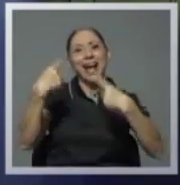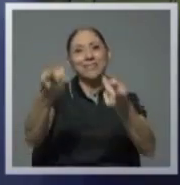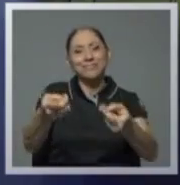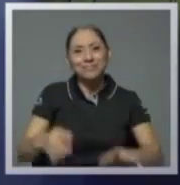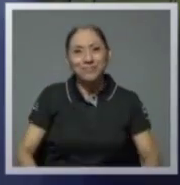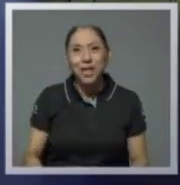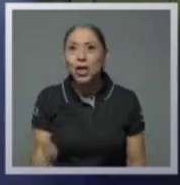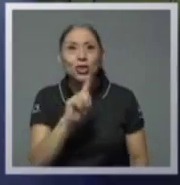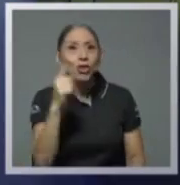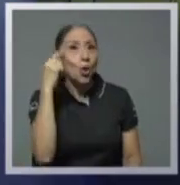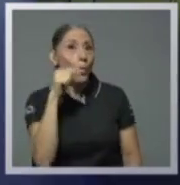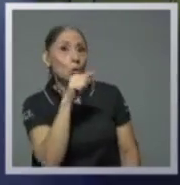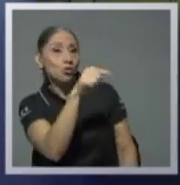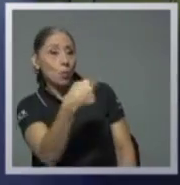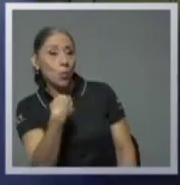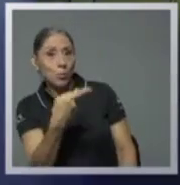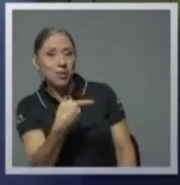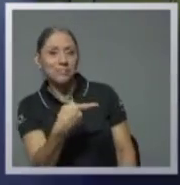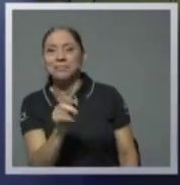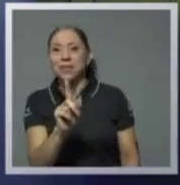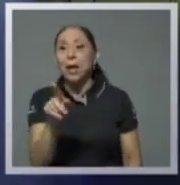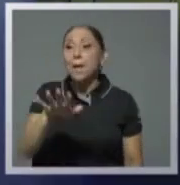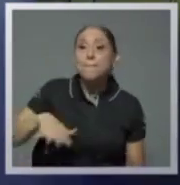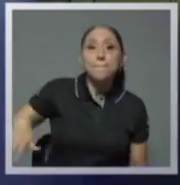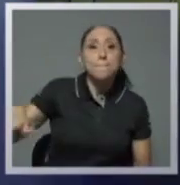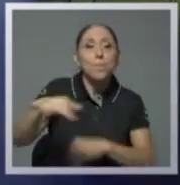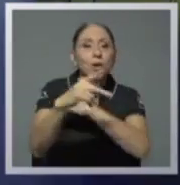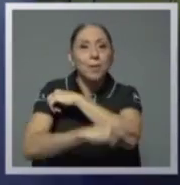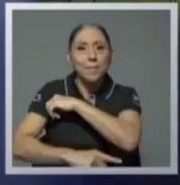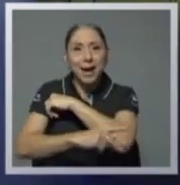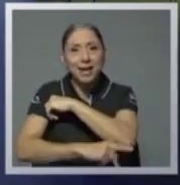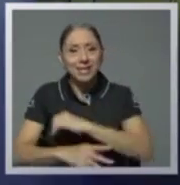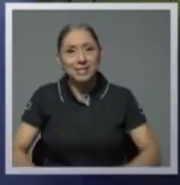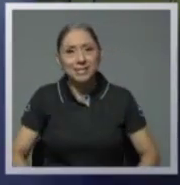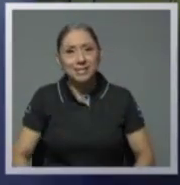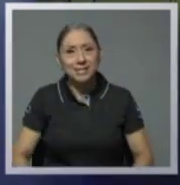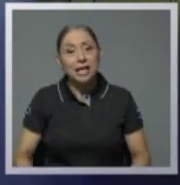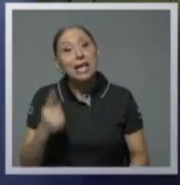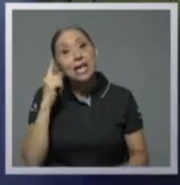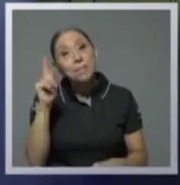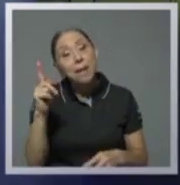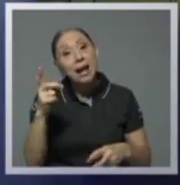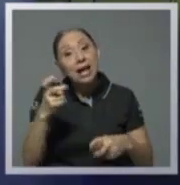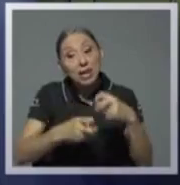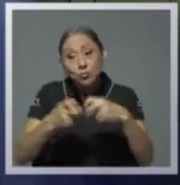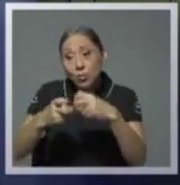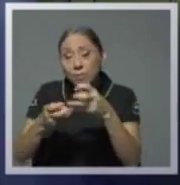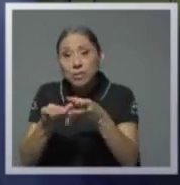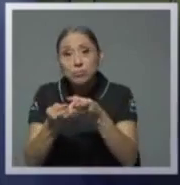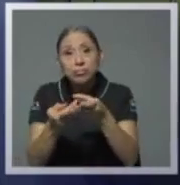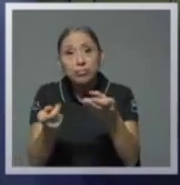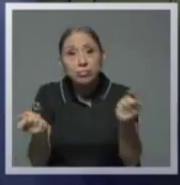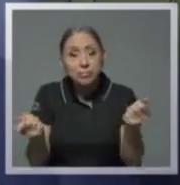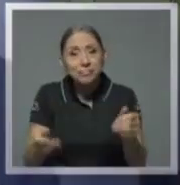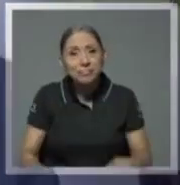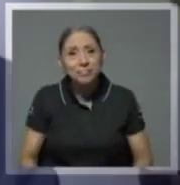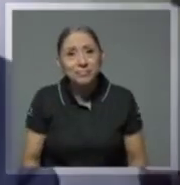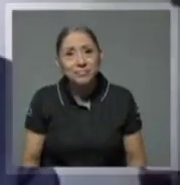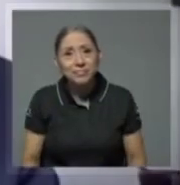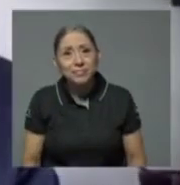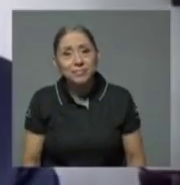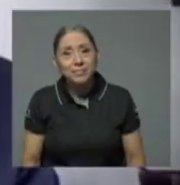no por usted ni por mí, sino por el país y por la solución de los problemas. Y de nuevo,